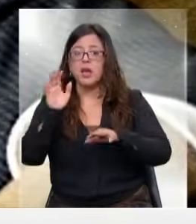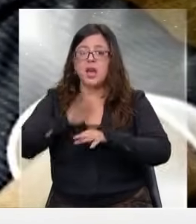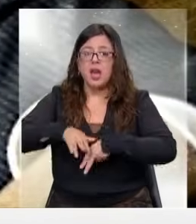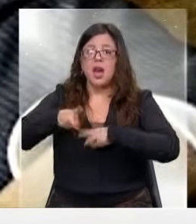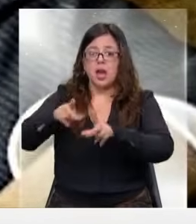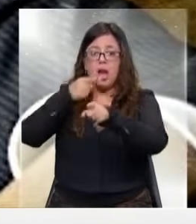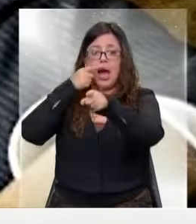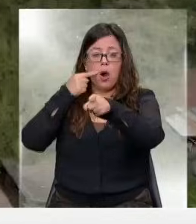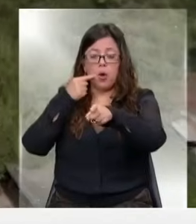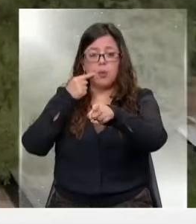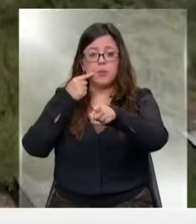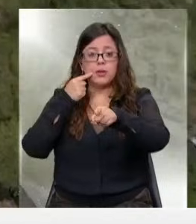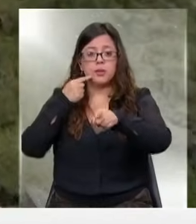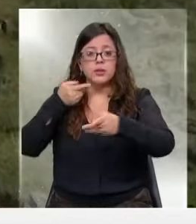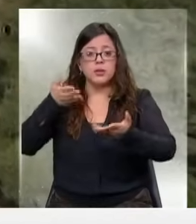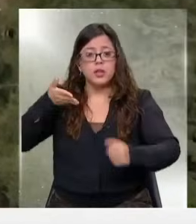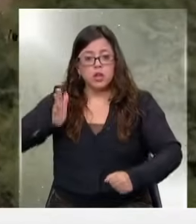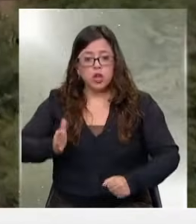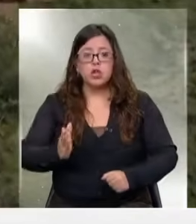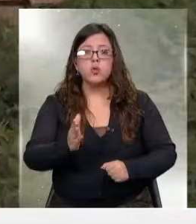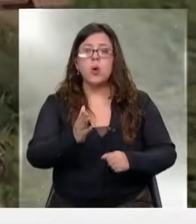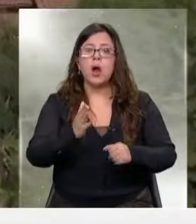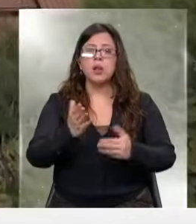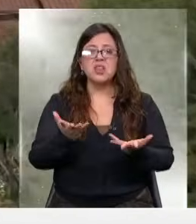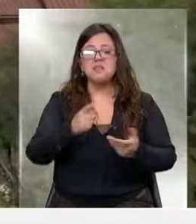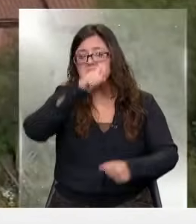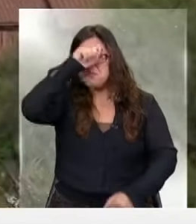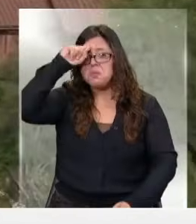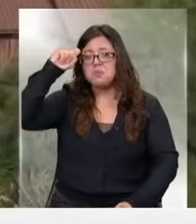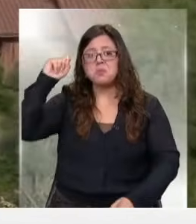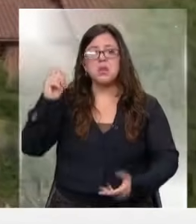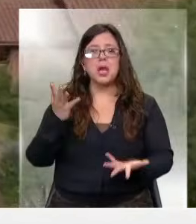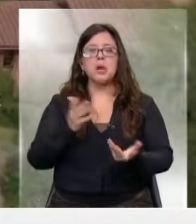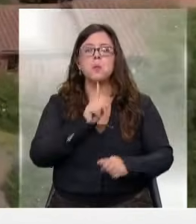permitiéndole a Miguel Ángel Aguilera permanecer durante todo el verano en su